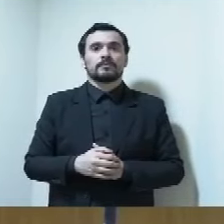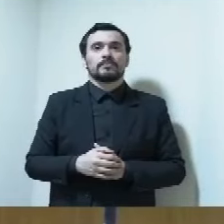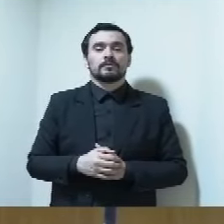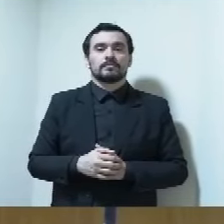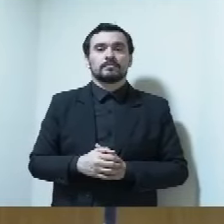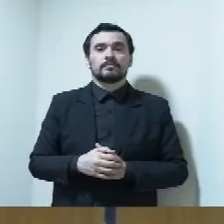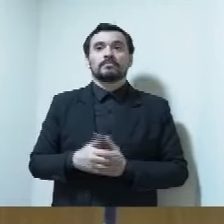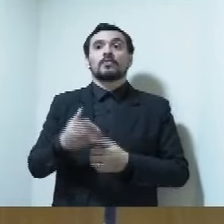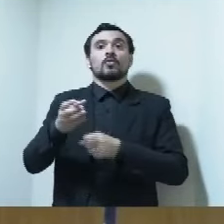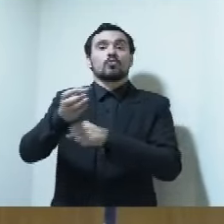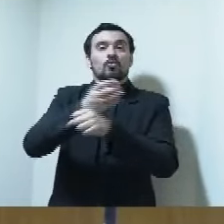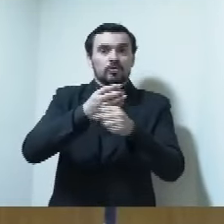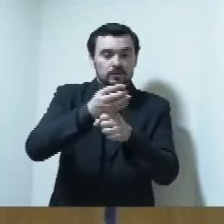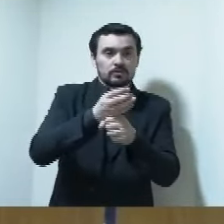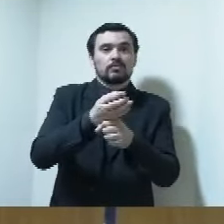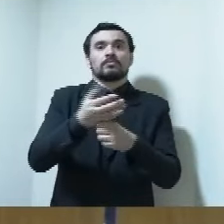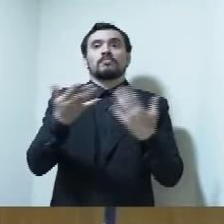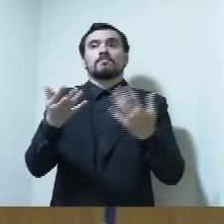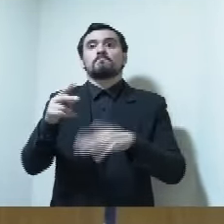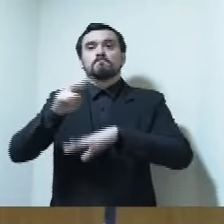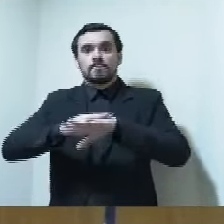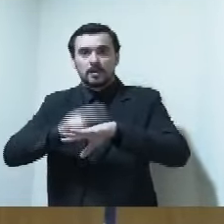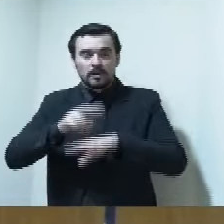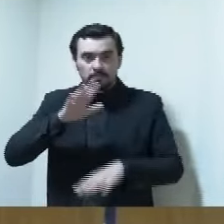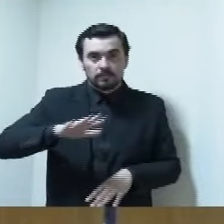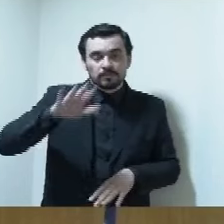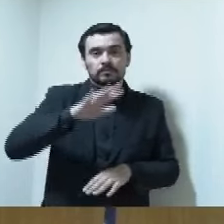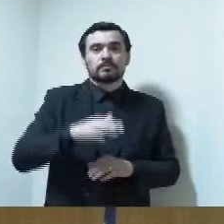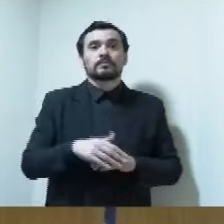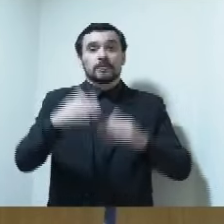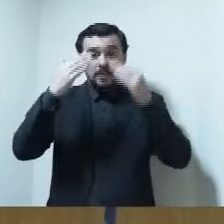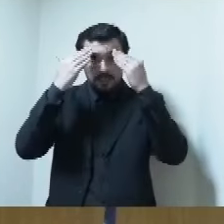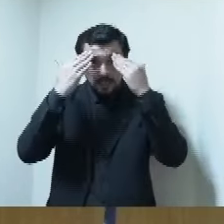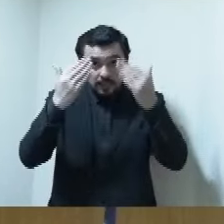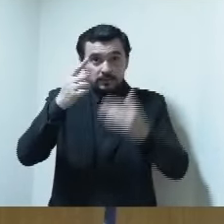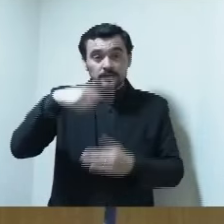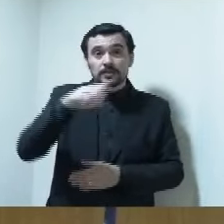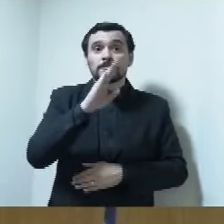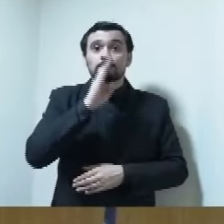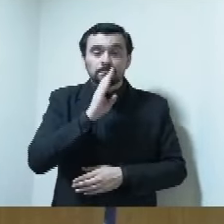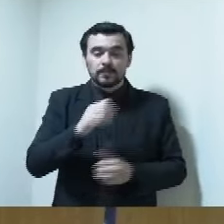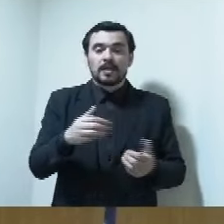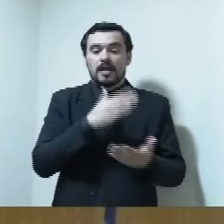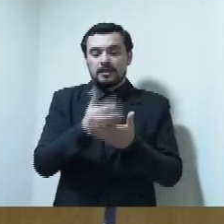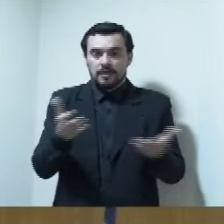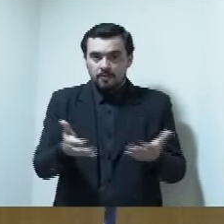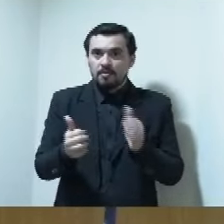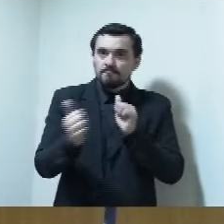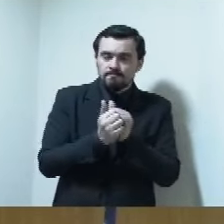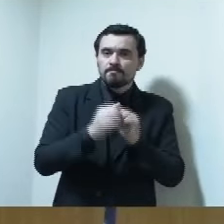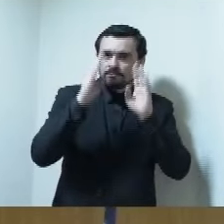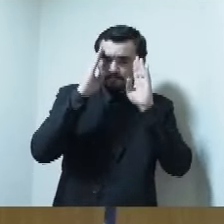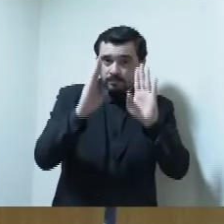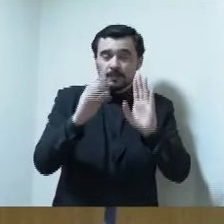Queridos congresistas, queridos compatriotas, gracias por su paciencia de acompañarme hasta aquí.